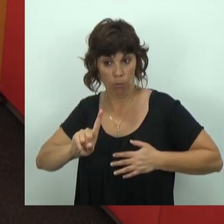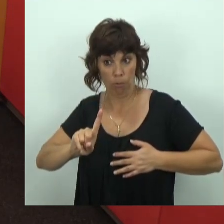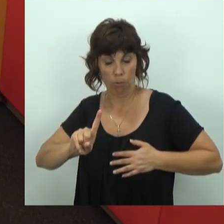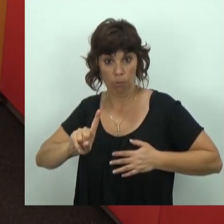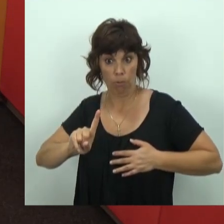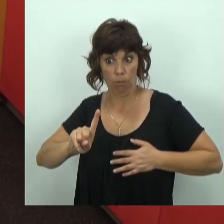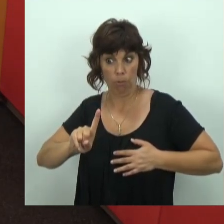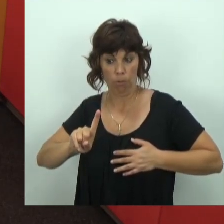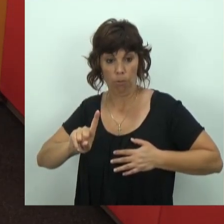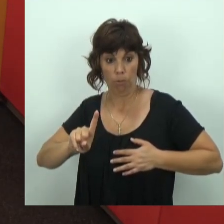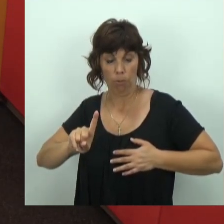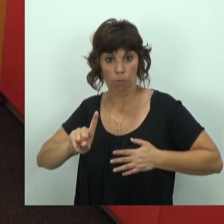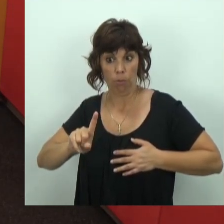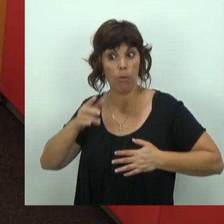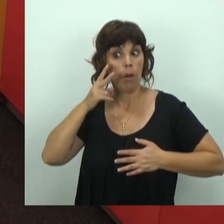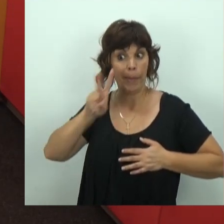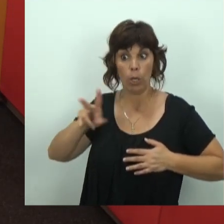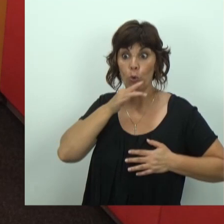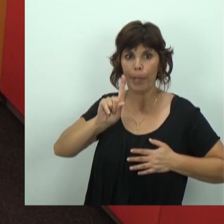antes o después vendrá.